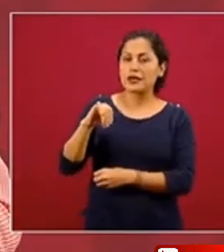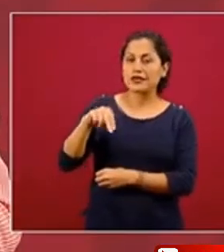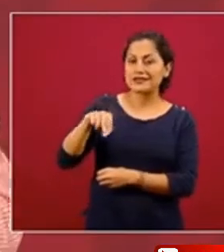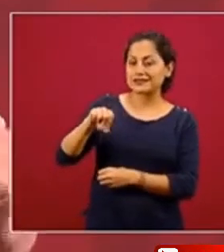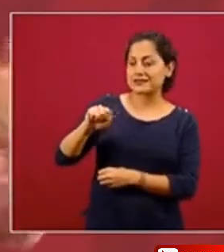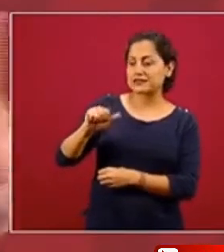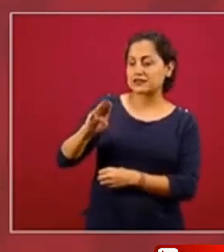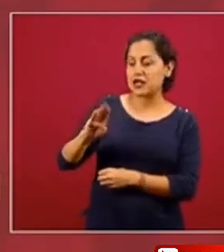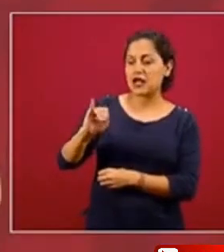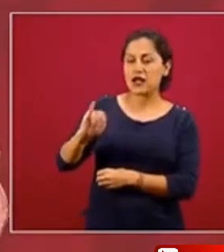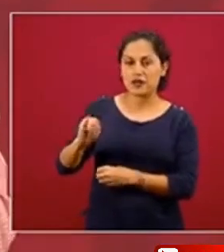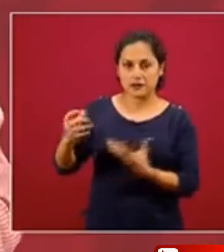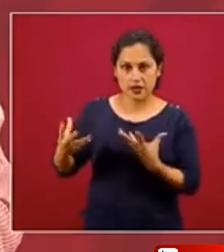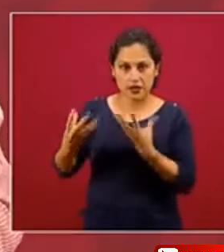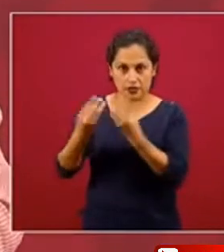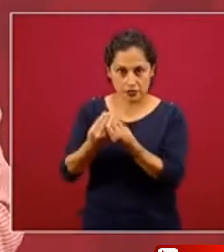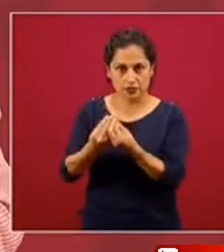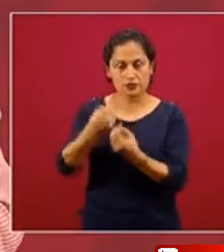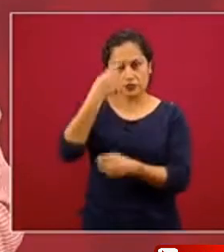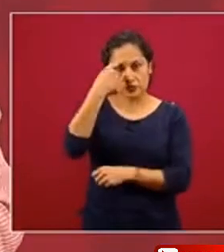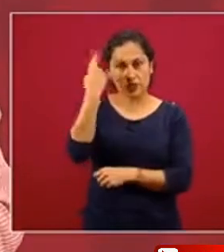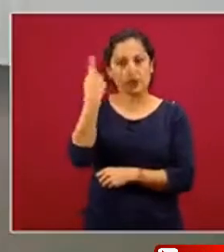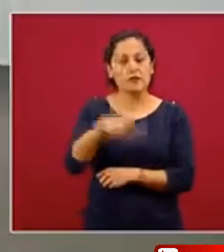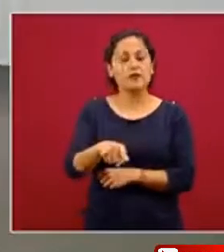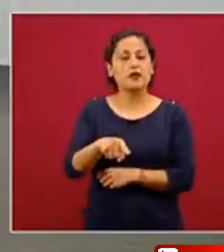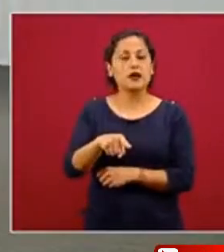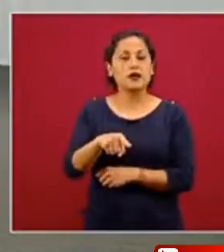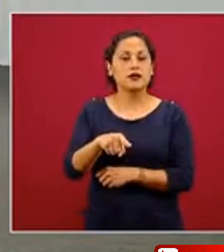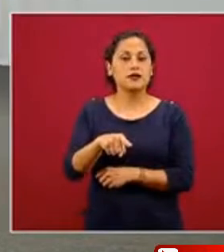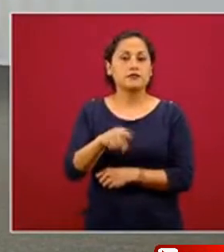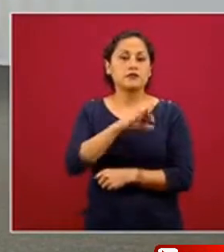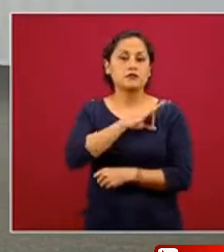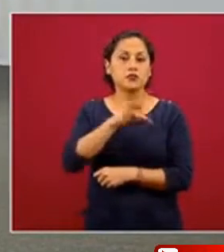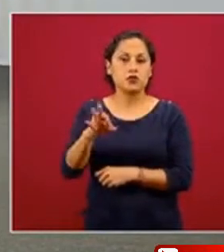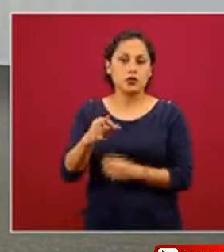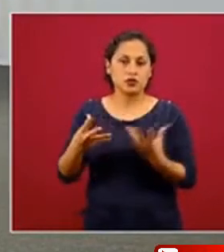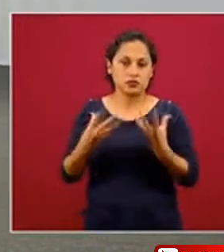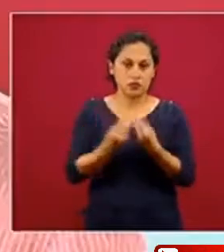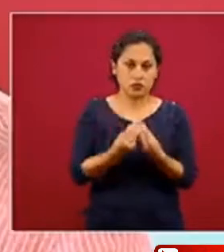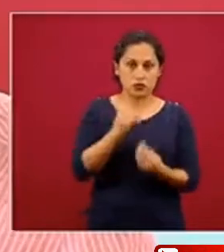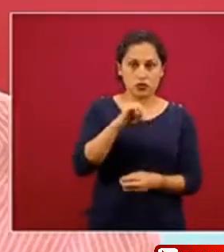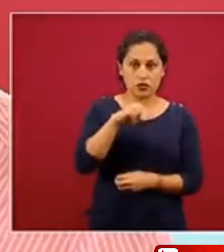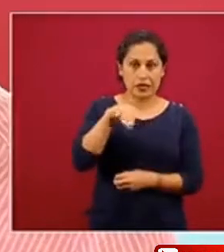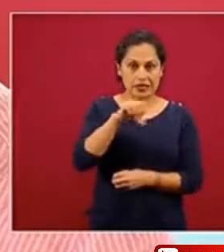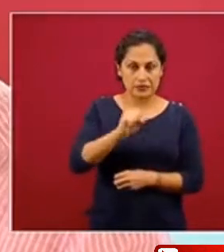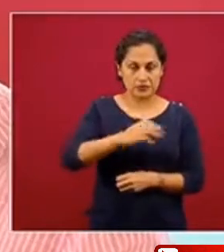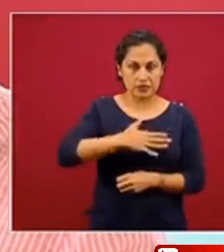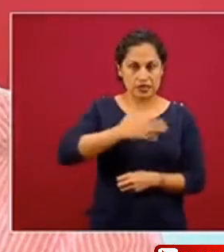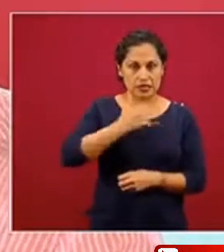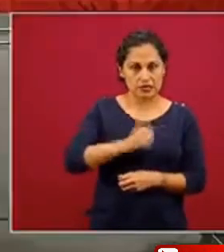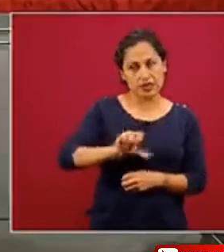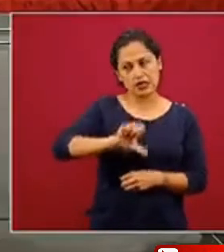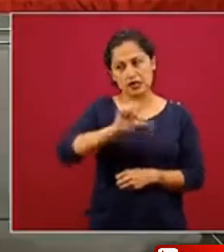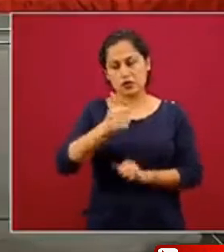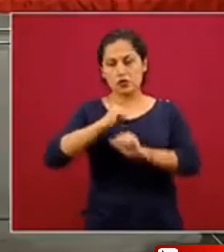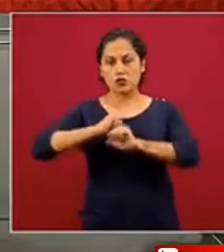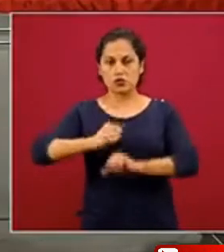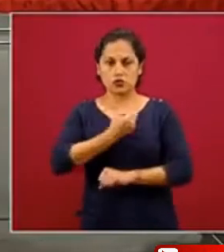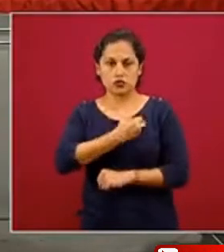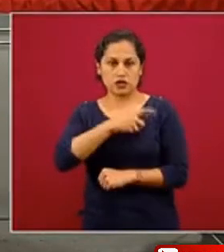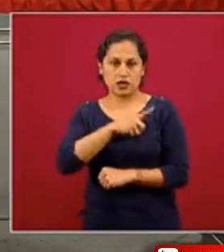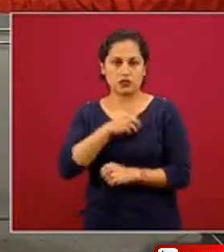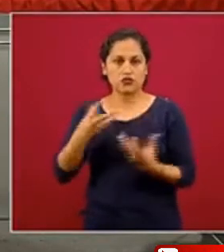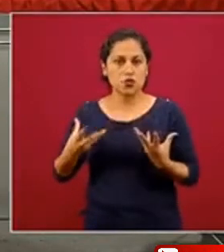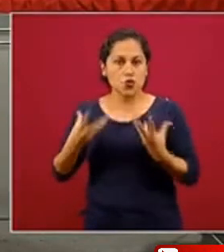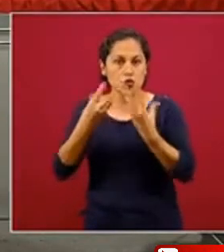INSABI, que trabaja articuladamente con IMSS Bienestar y con el resto del sistema de salud. Vamos a ver el video